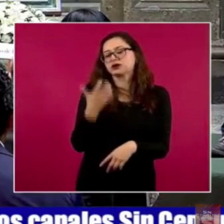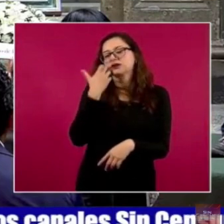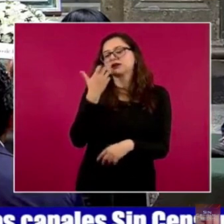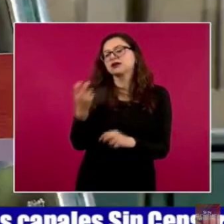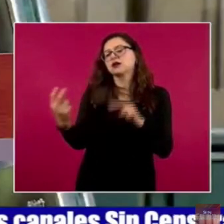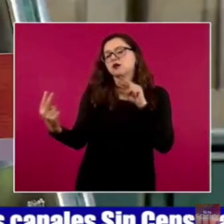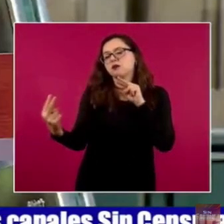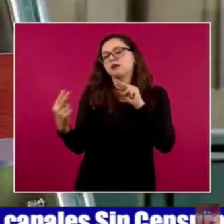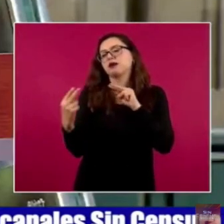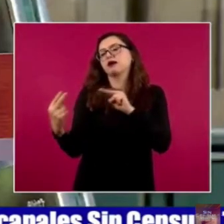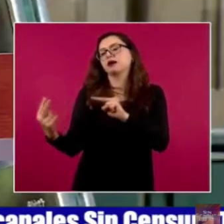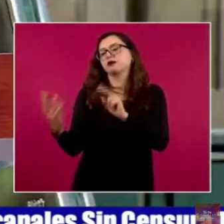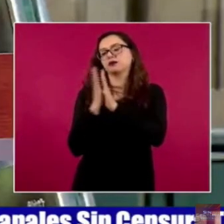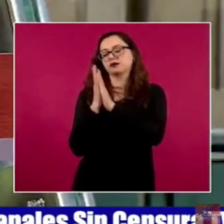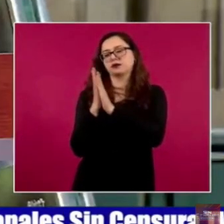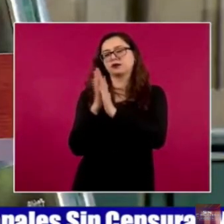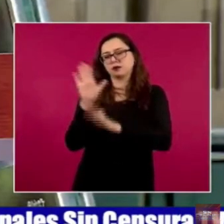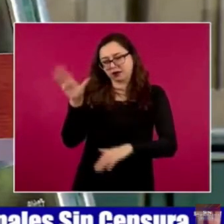También decía: